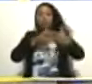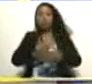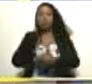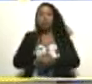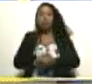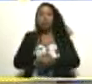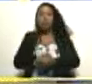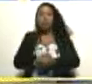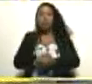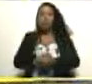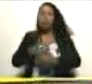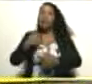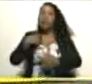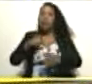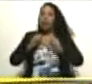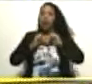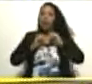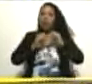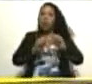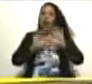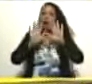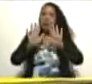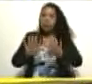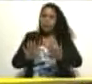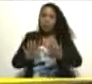Y tenemos que seguir por esta línea,